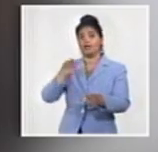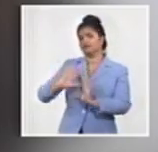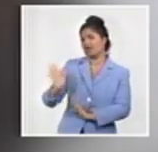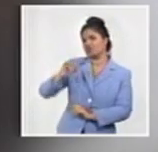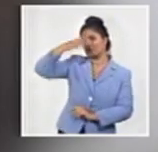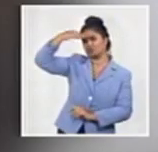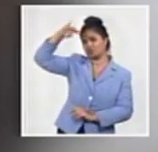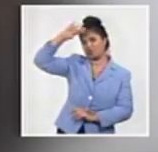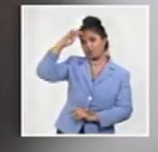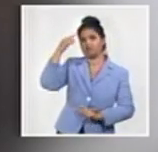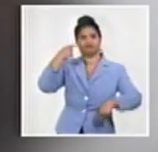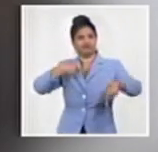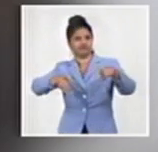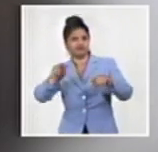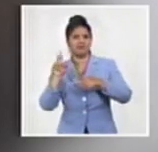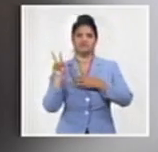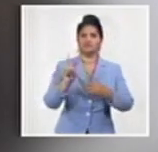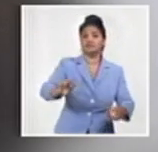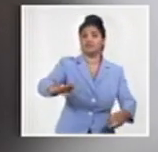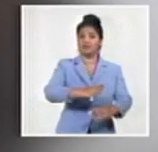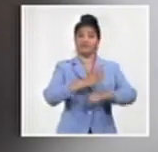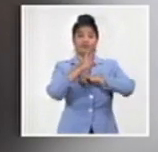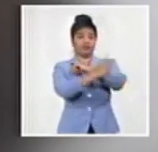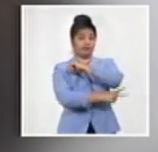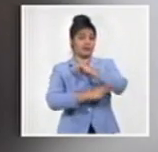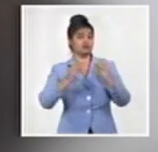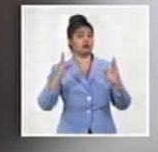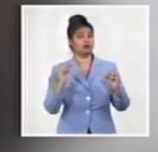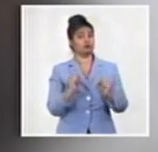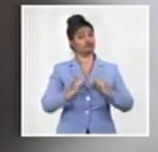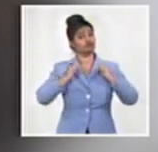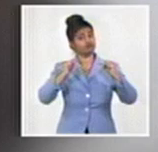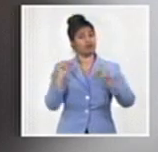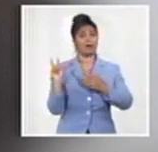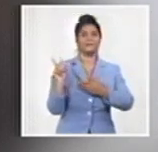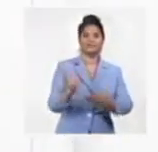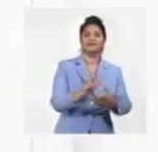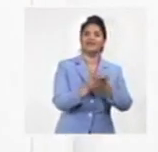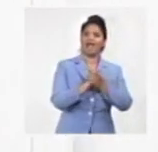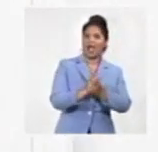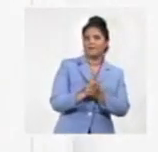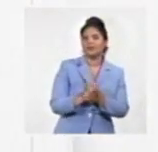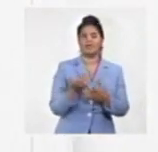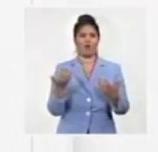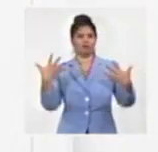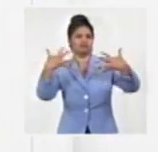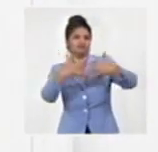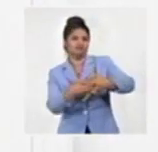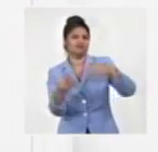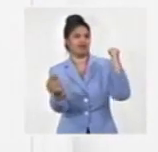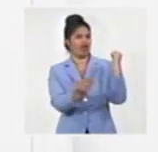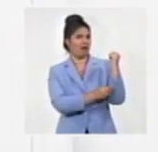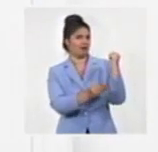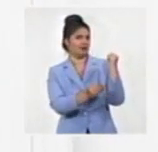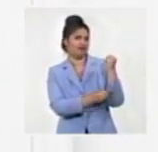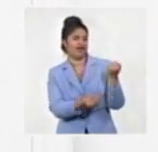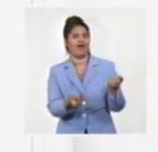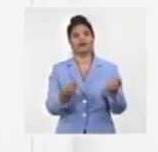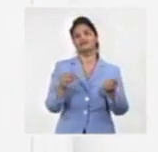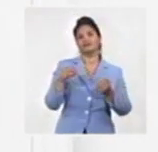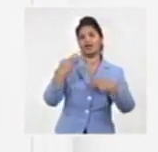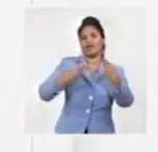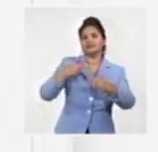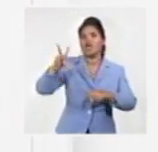la patria amada. Nos espera un breve pero intenso periplo, visitando amigos, abriendo caminos, gestionando salidas para